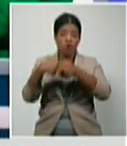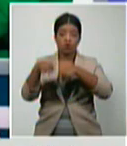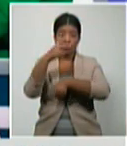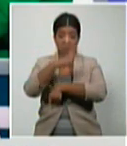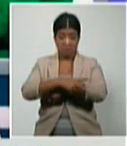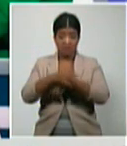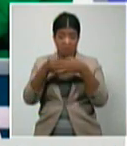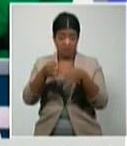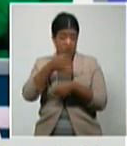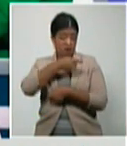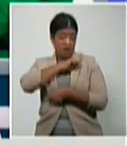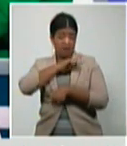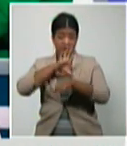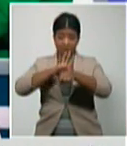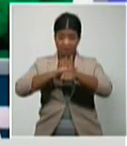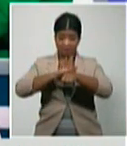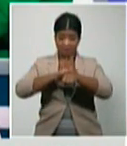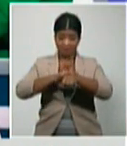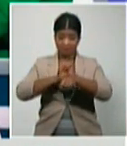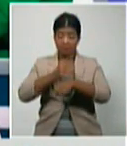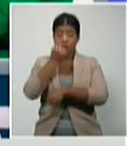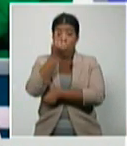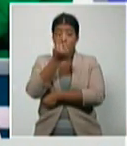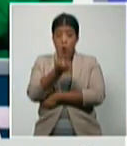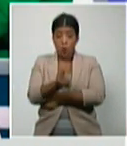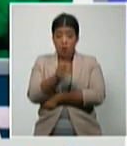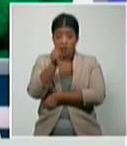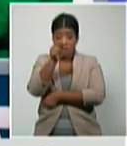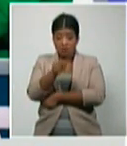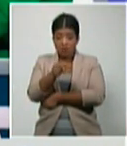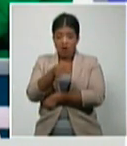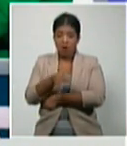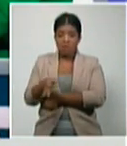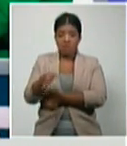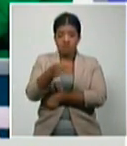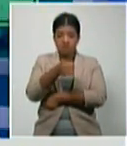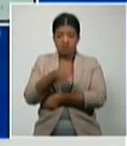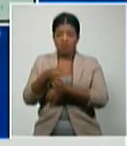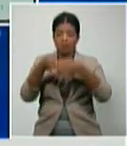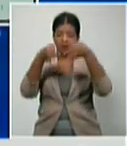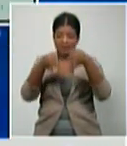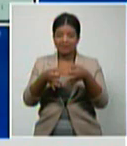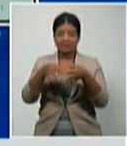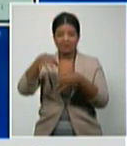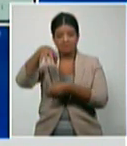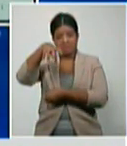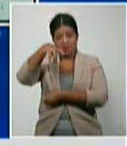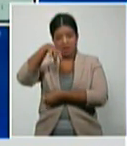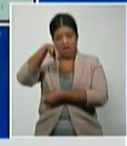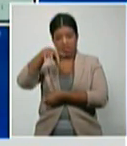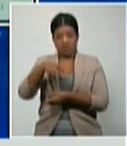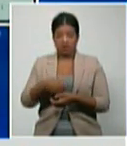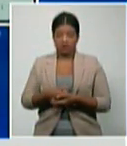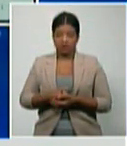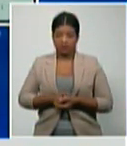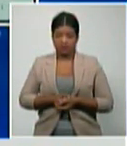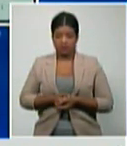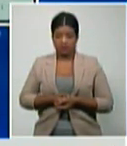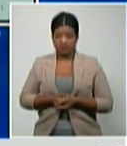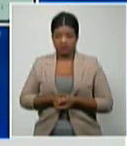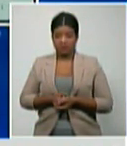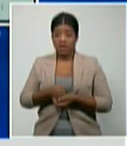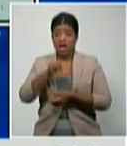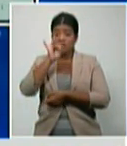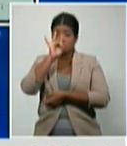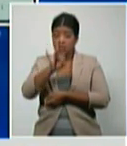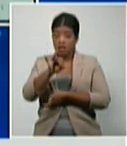ayer, uno es del municipio cabecera de Pinar del Río, 7 de la provincia de